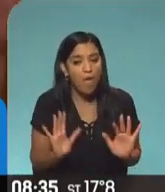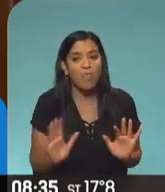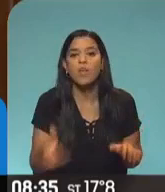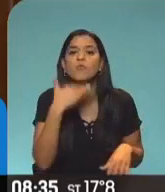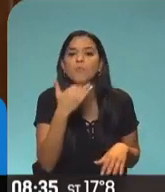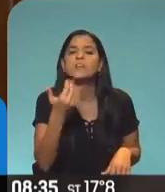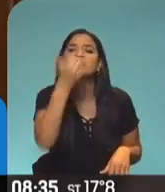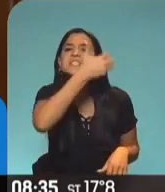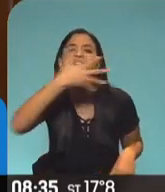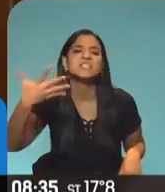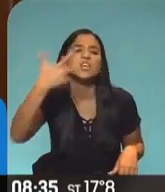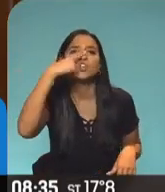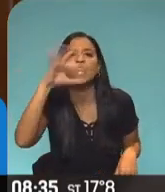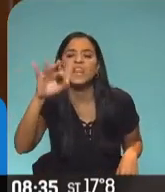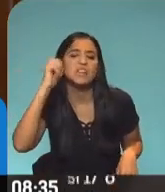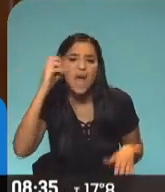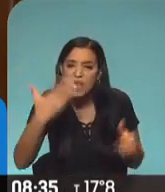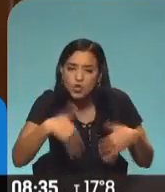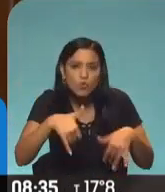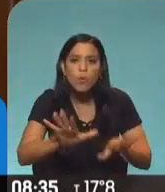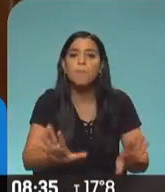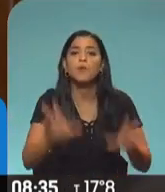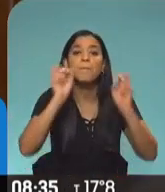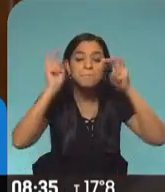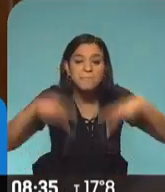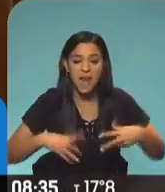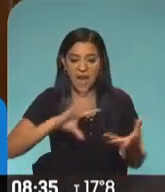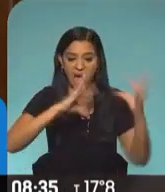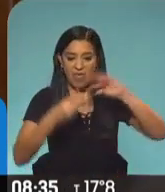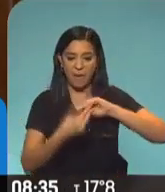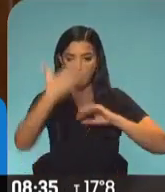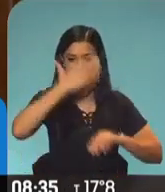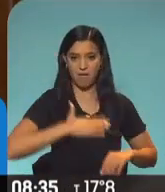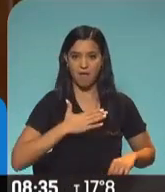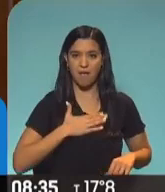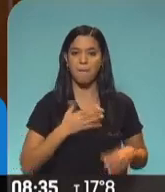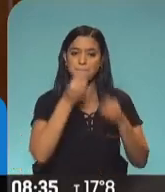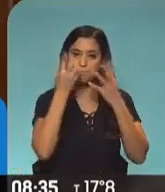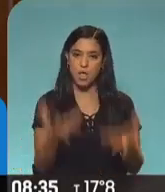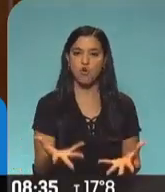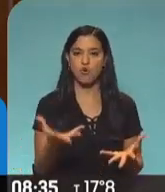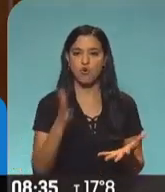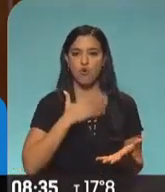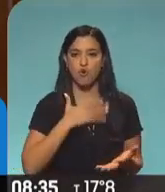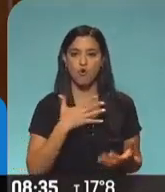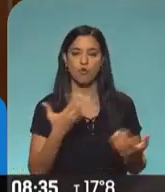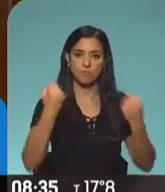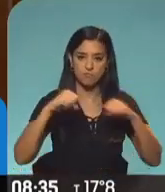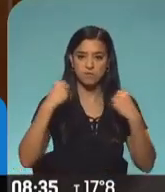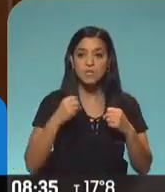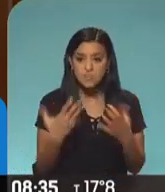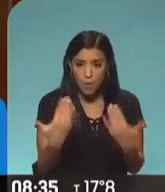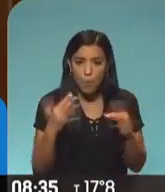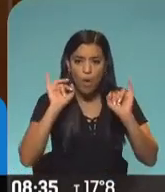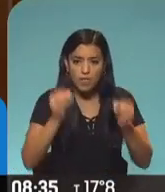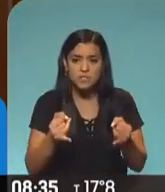que uno tenga 65 o 70, hacer un programa adaptado a sus capacidades, que le mejore sus habilidades aeróbicas y anaeróbicas, se